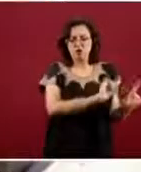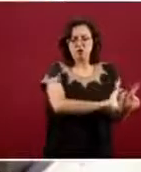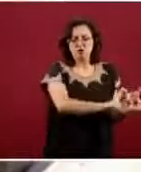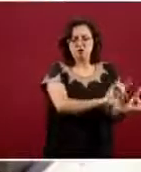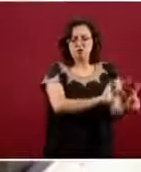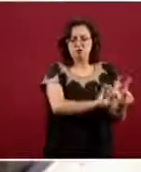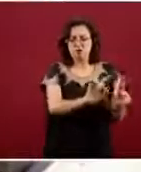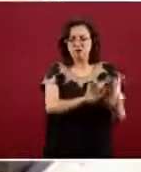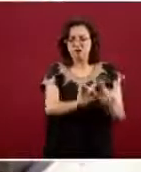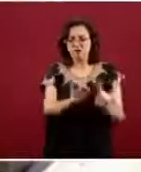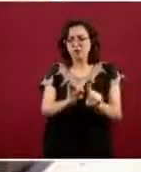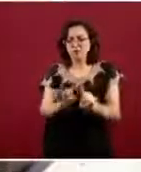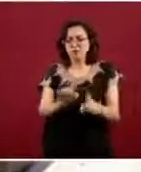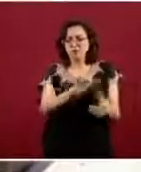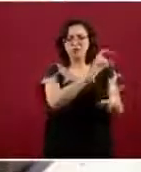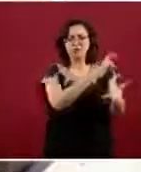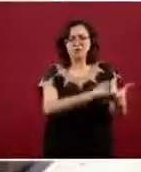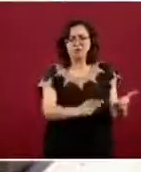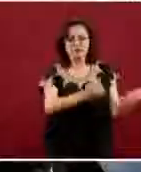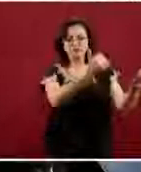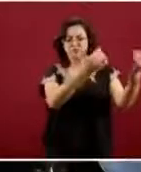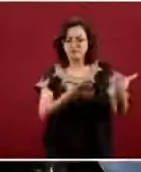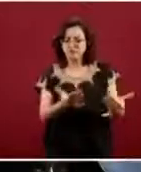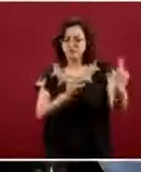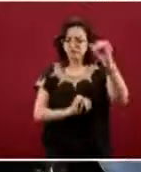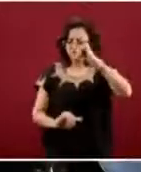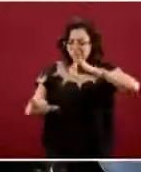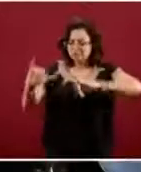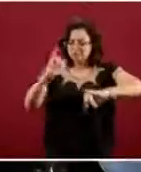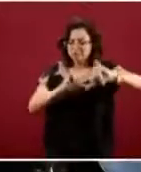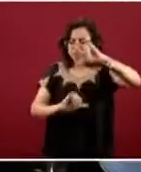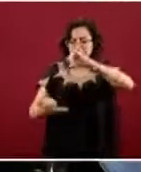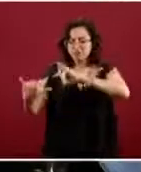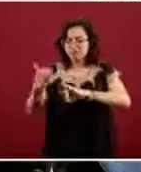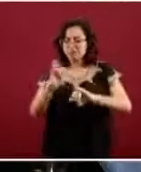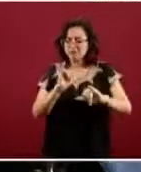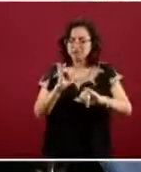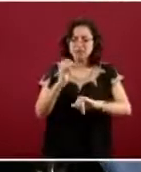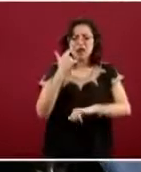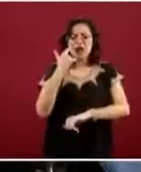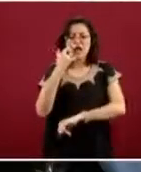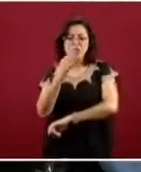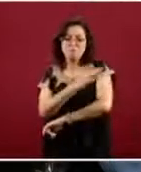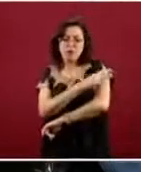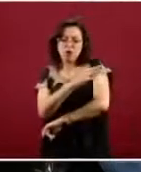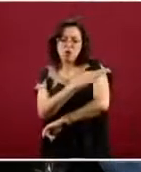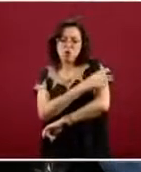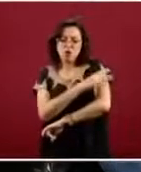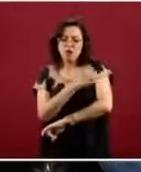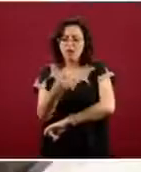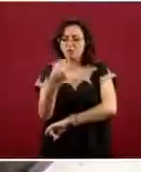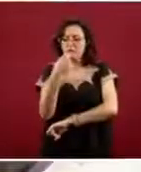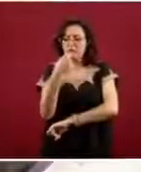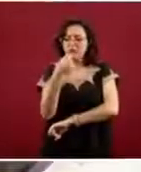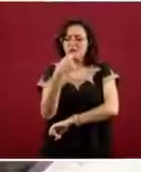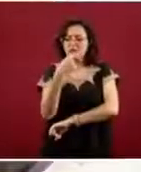utilizan para hacer pruebas como vacunas, como hacer medicamentos. y ya tiene la marca ATCC disponible,